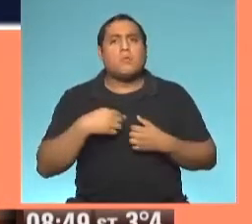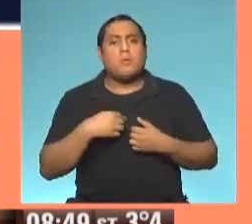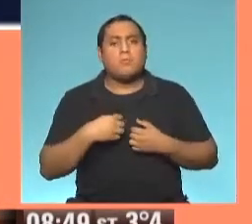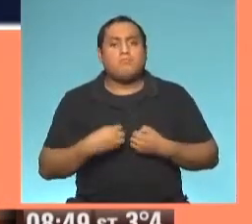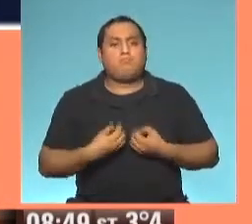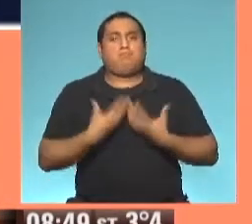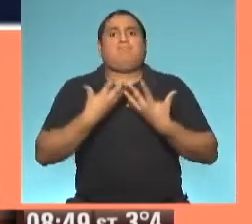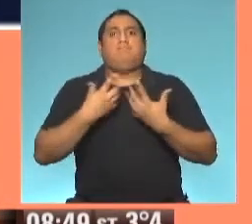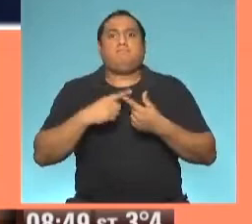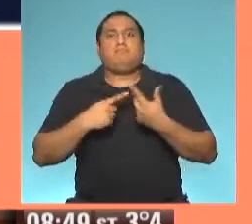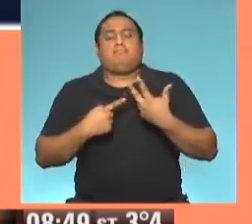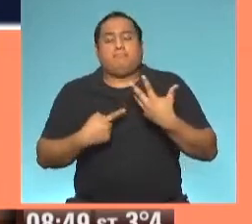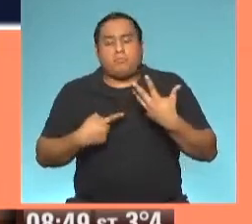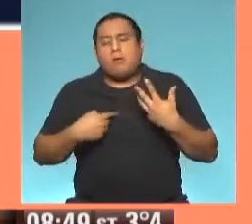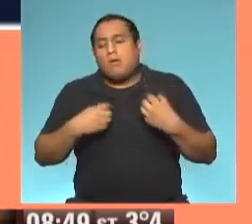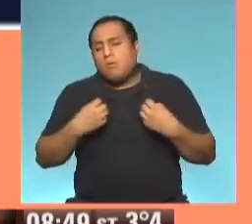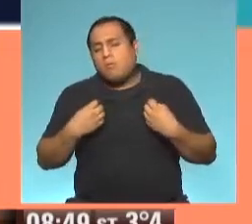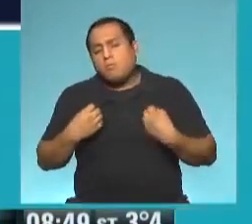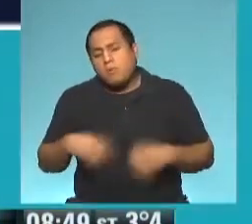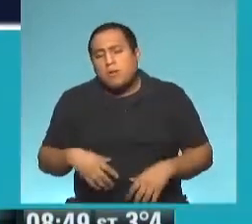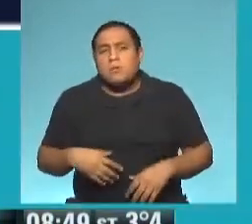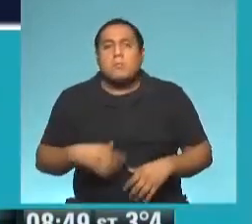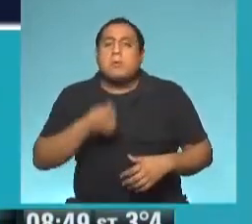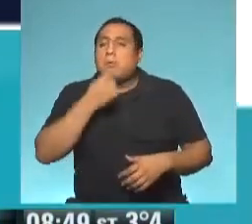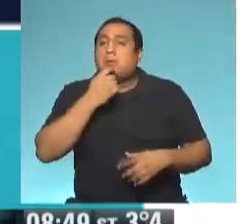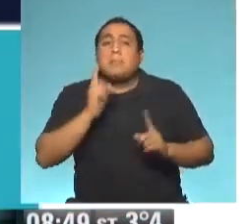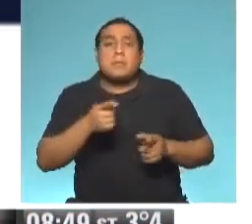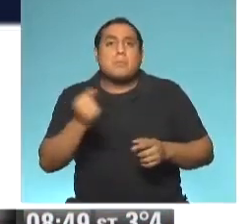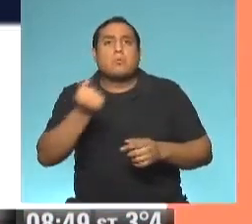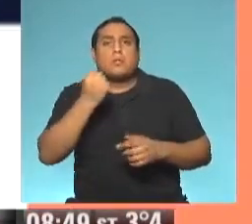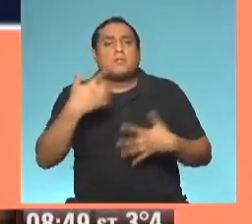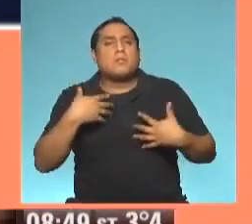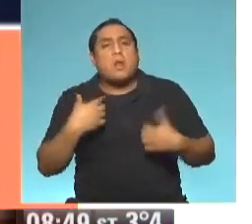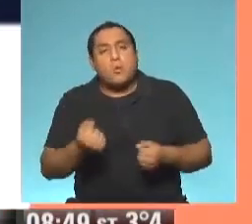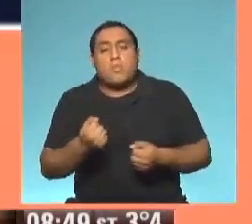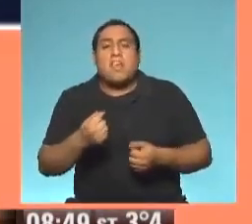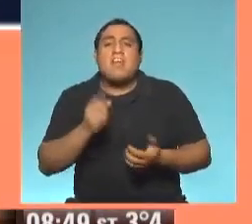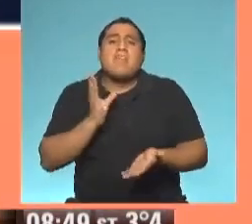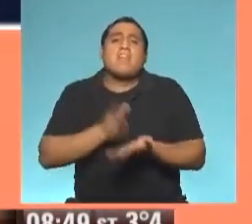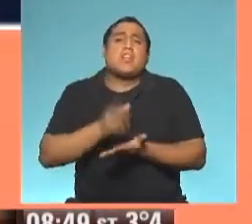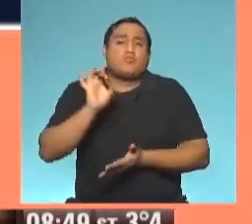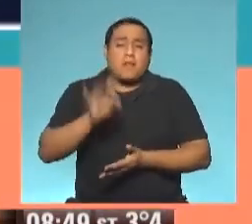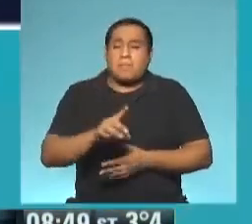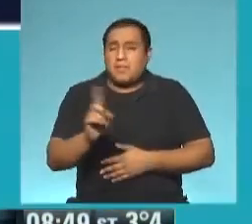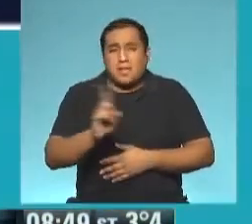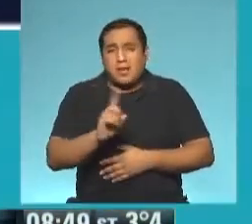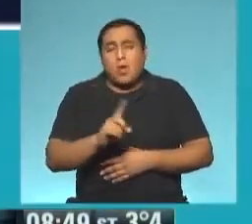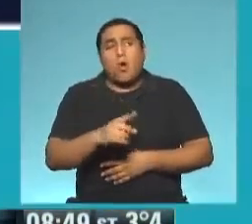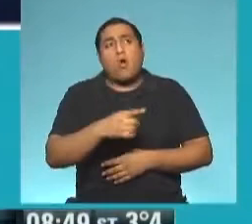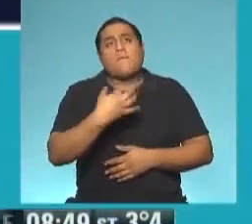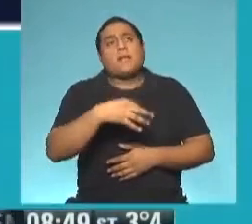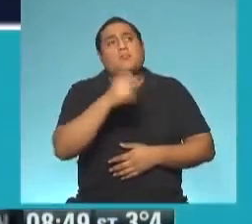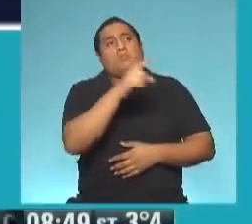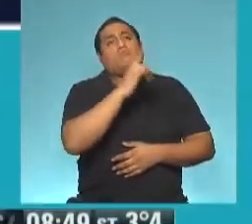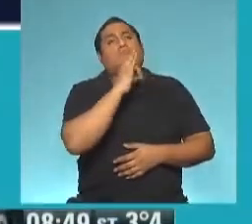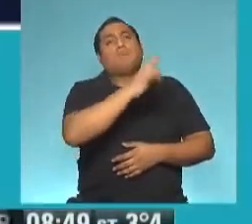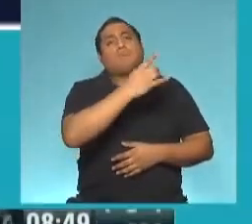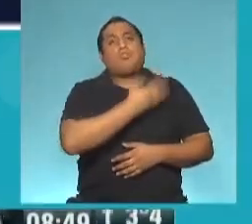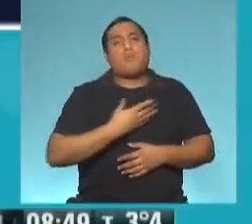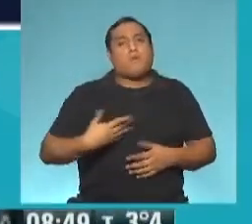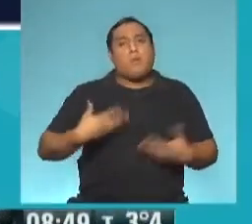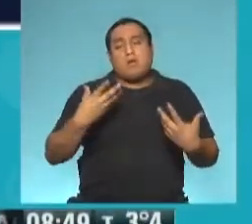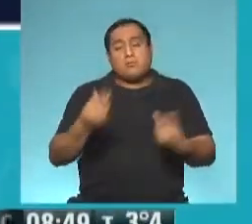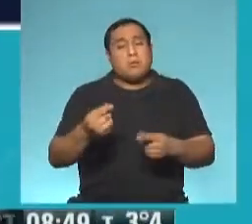Vuelve a poner sobre la mesa la importancia de la salud, no solo como derecho y como obligación del Estado, sino también como